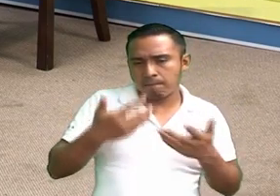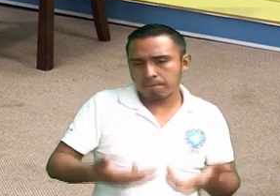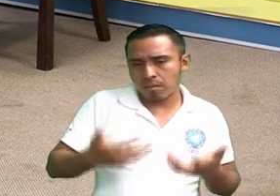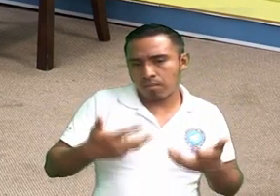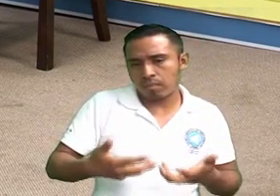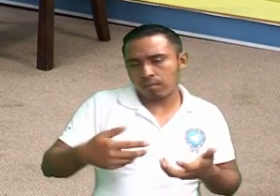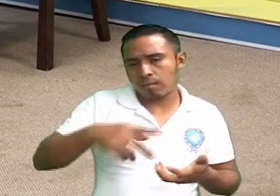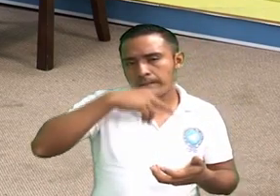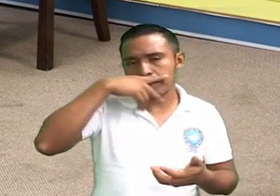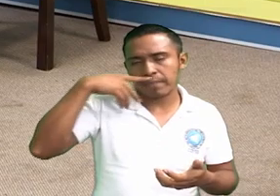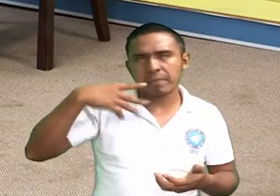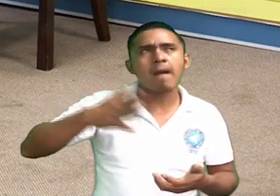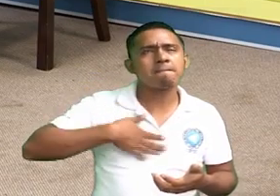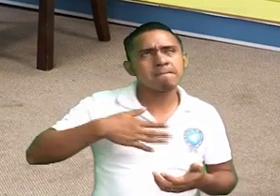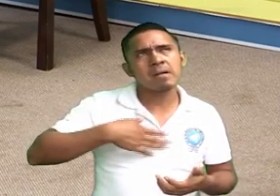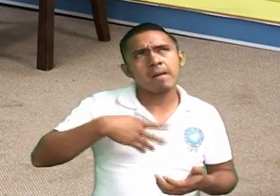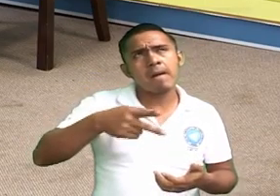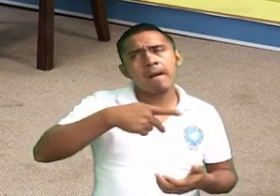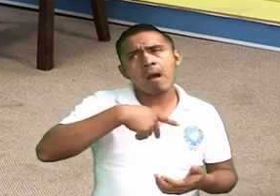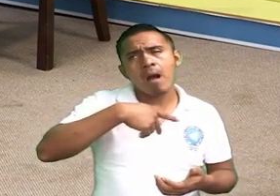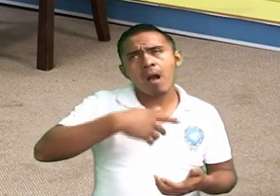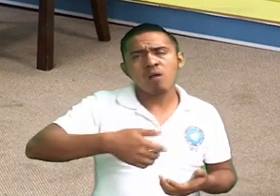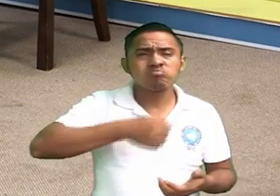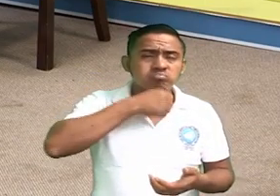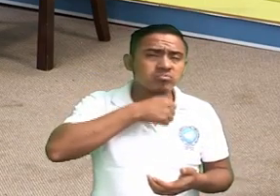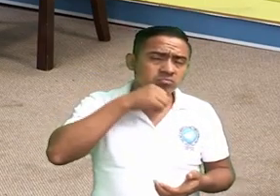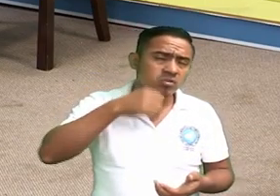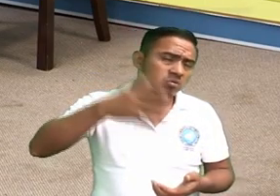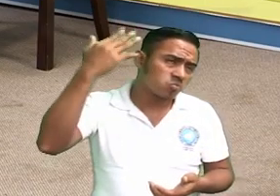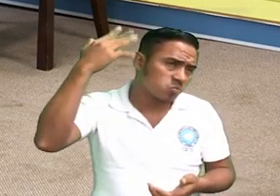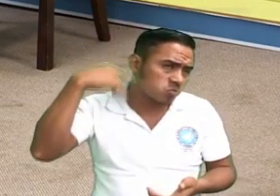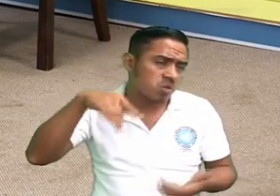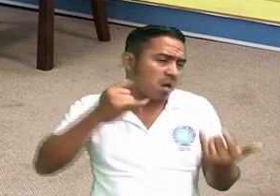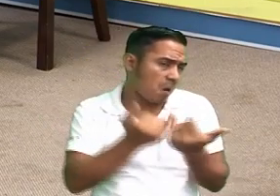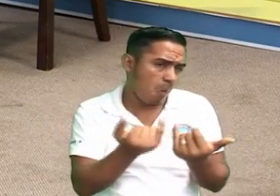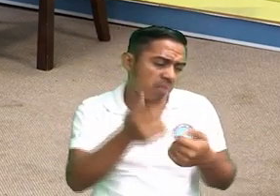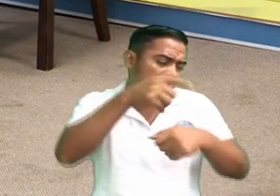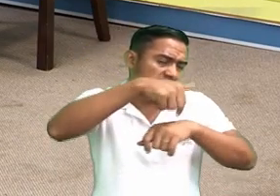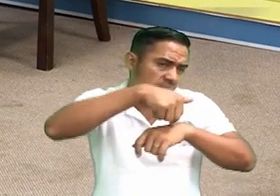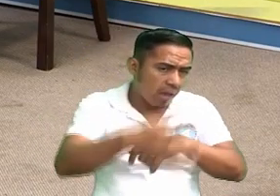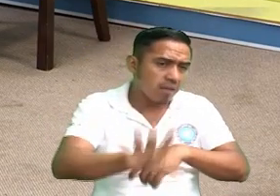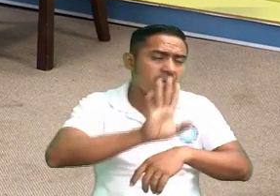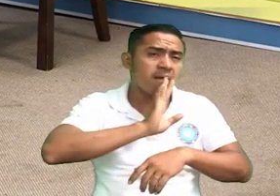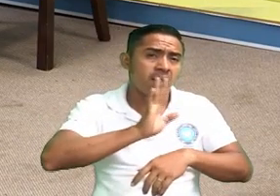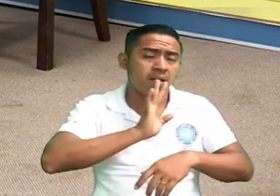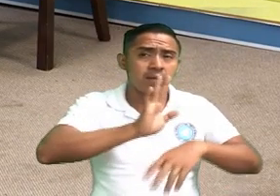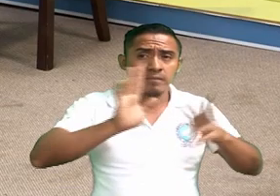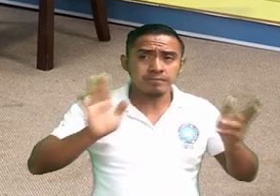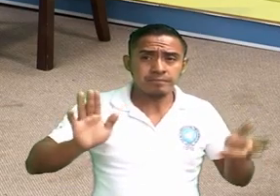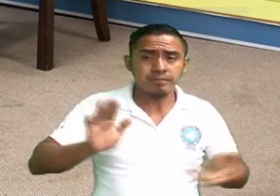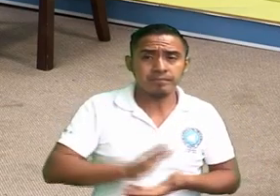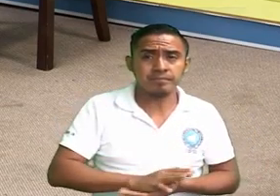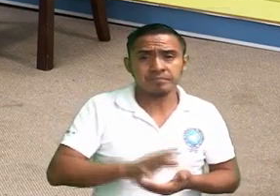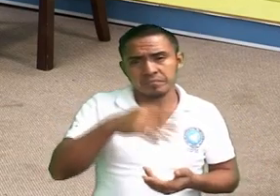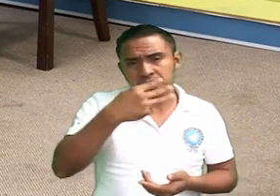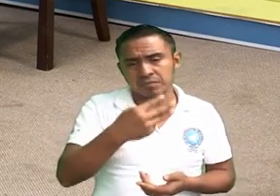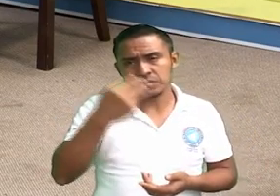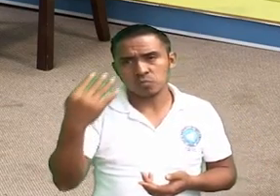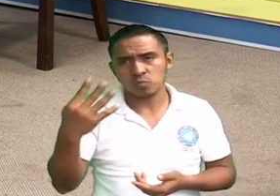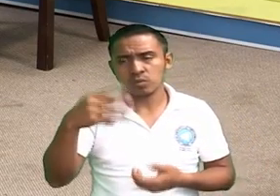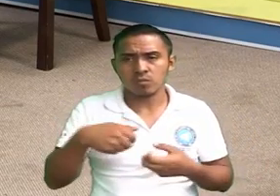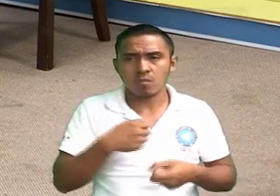y en las niñas, licenciada, tiene que ver también con algo hereditario, y eso comúnmente lo hacen los padres de familia, lo refieren. Ah,